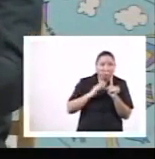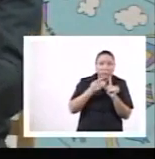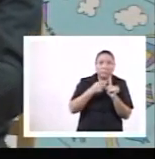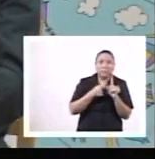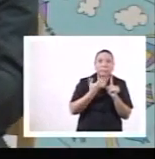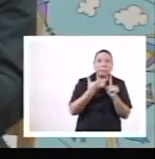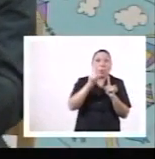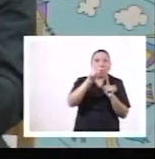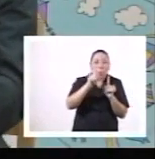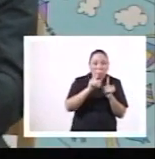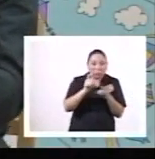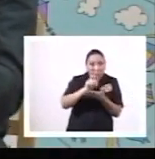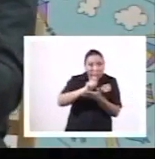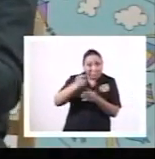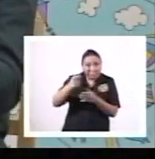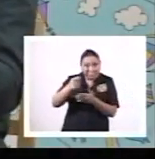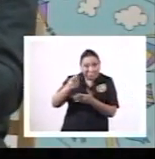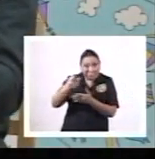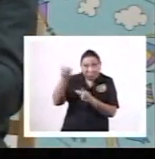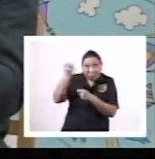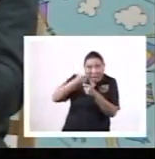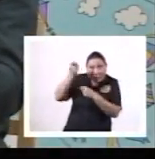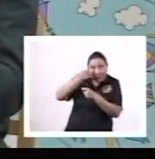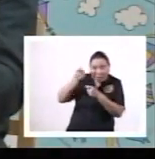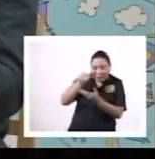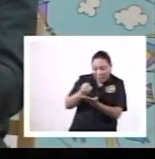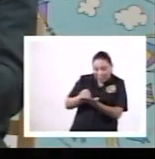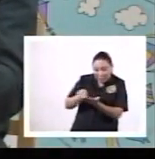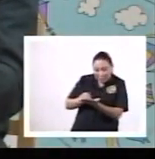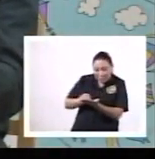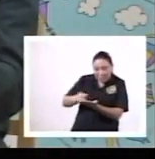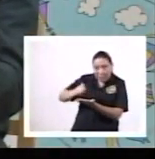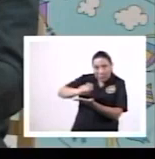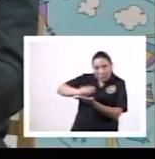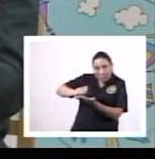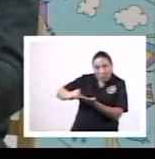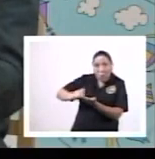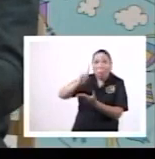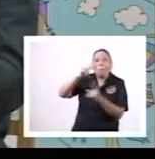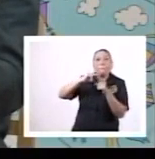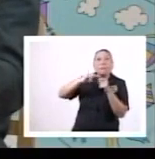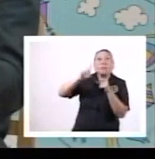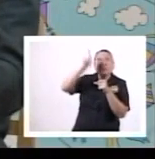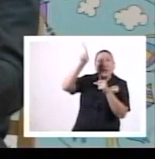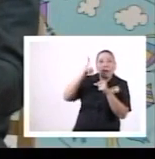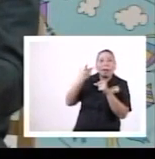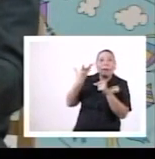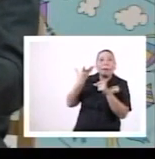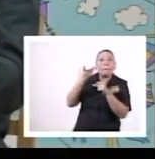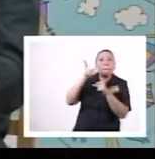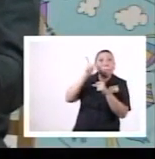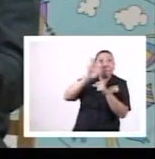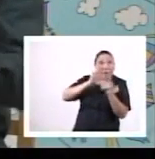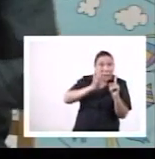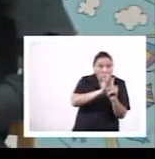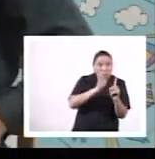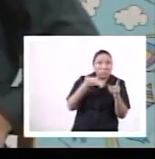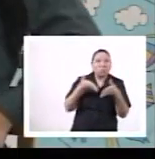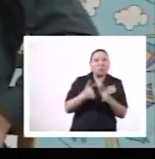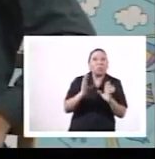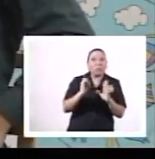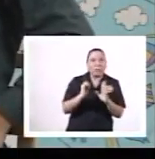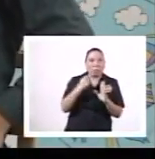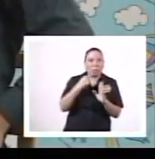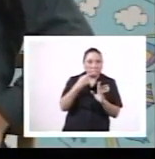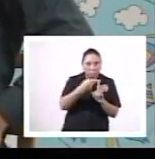barrilete tenía un mensaje que decía, hijo mío, te extraño mucho, te amo. La gente se